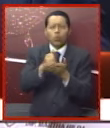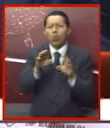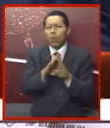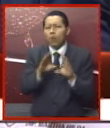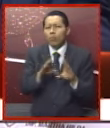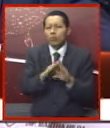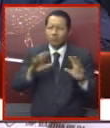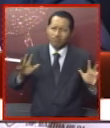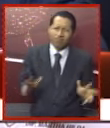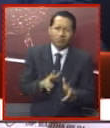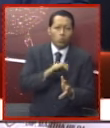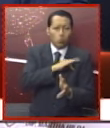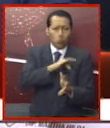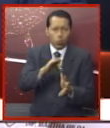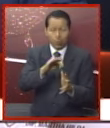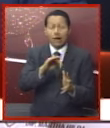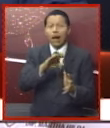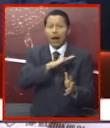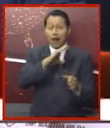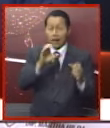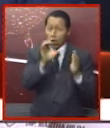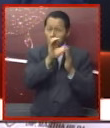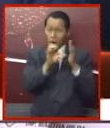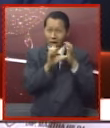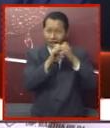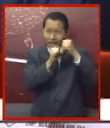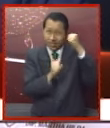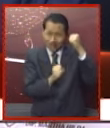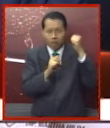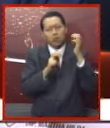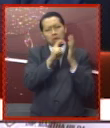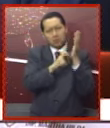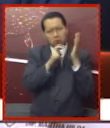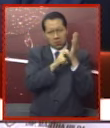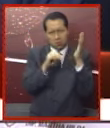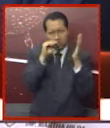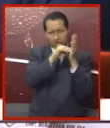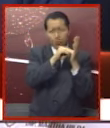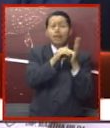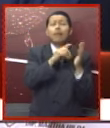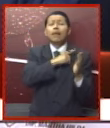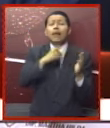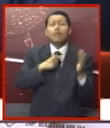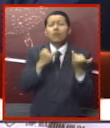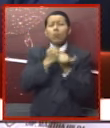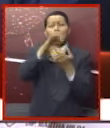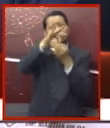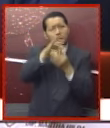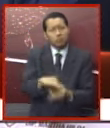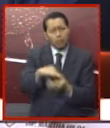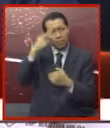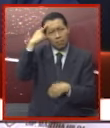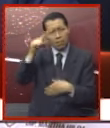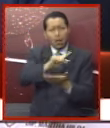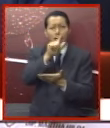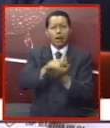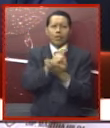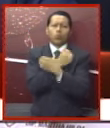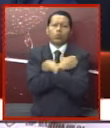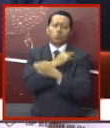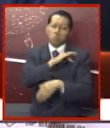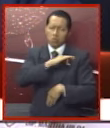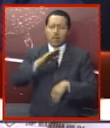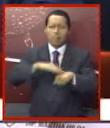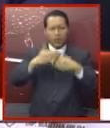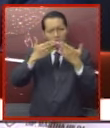conservando el espíritu de la reforma constitucional, rediscutir la reforma educativa y abrir un proceso de discusión